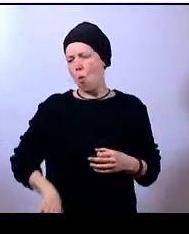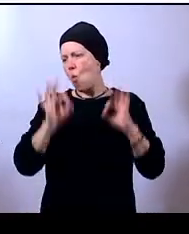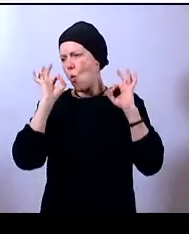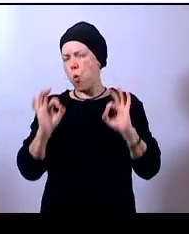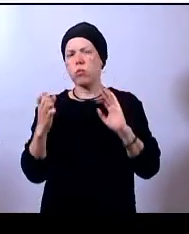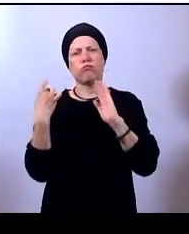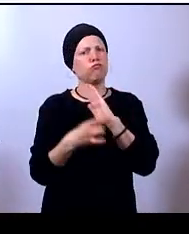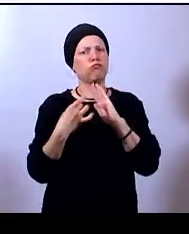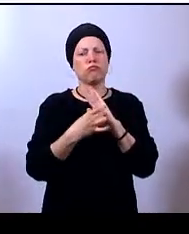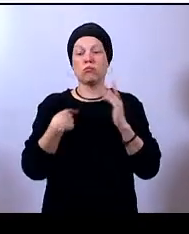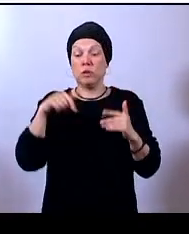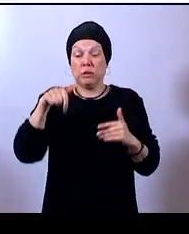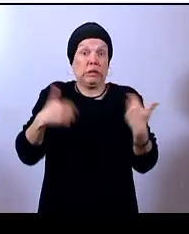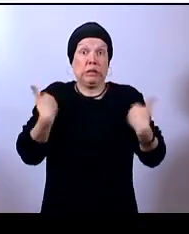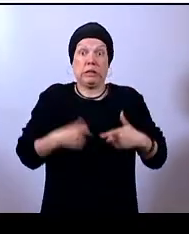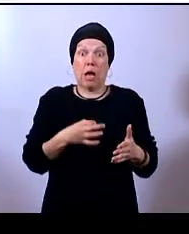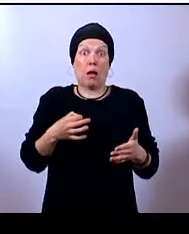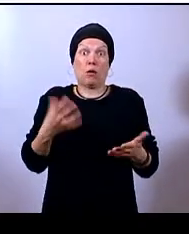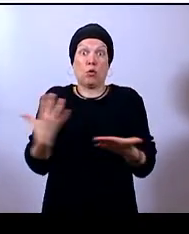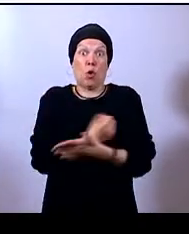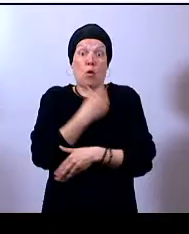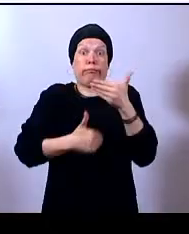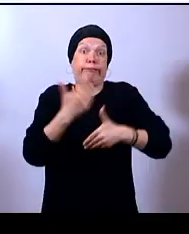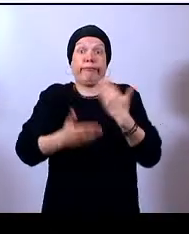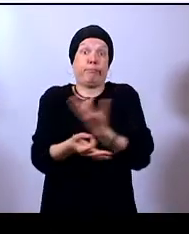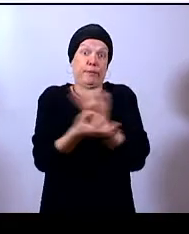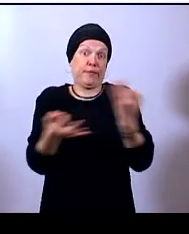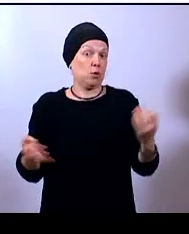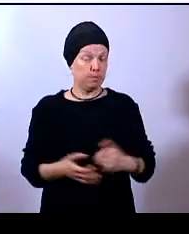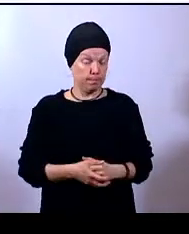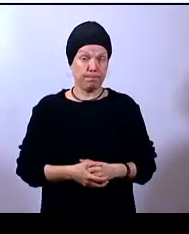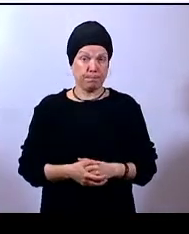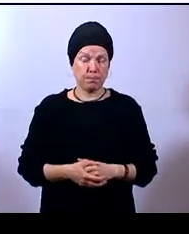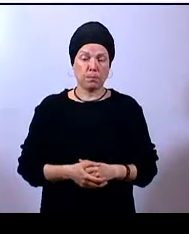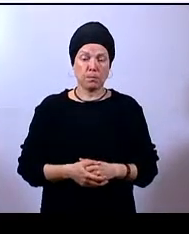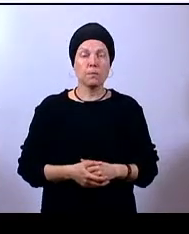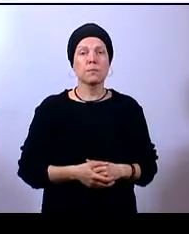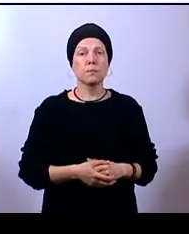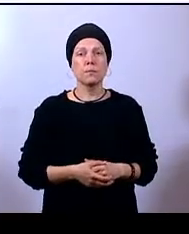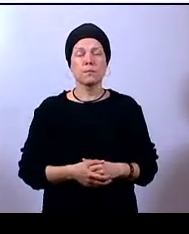así y estamos ya en un momento óptimo de todo.